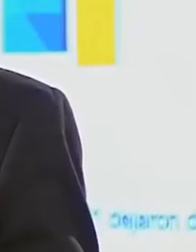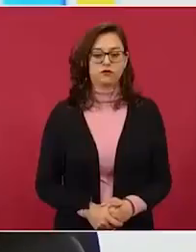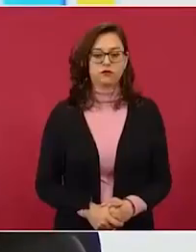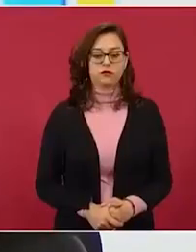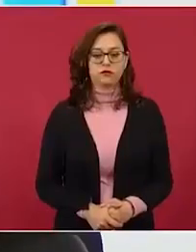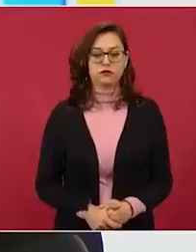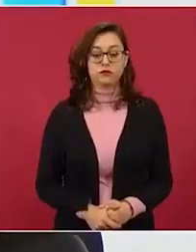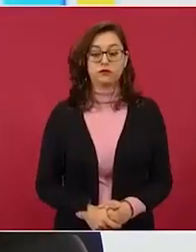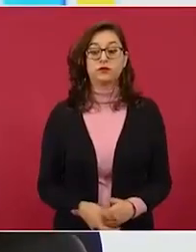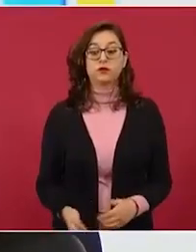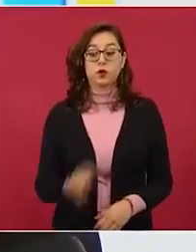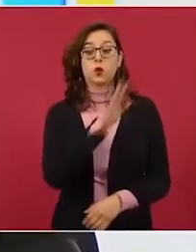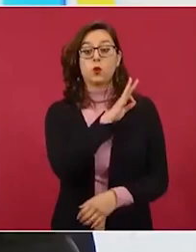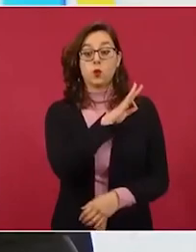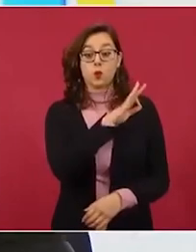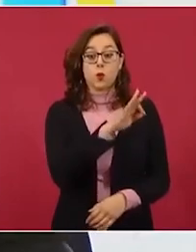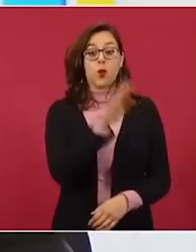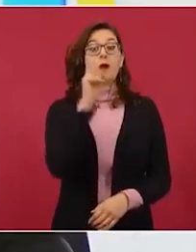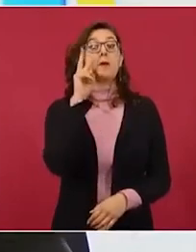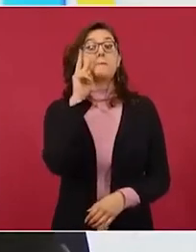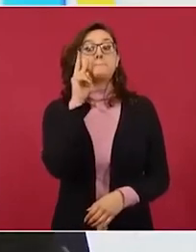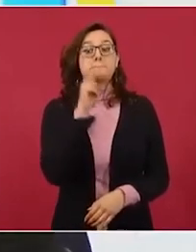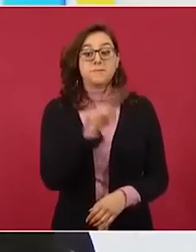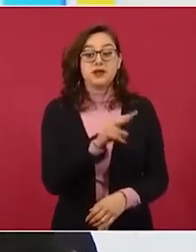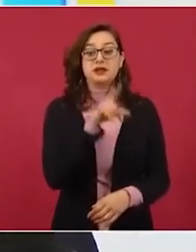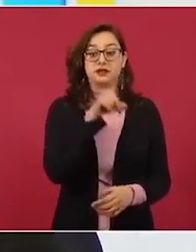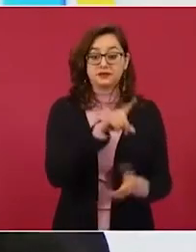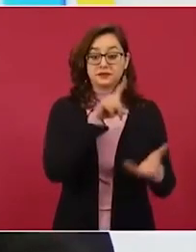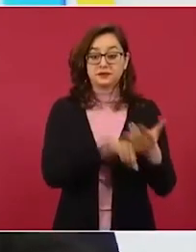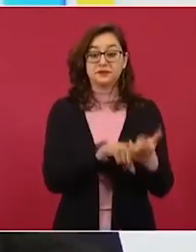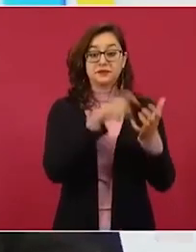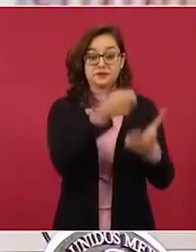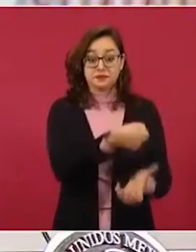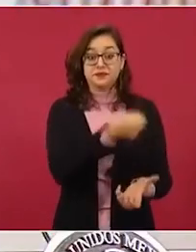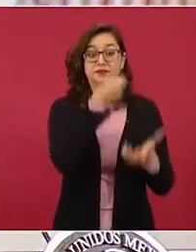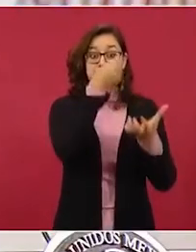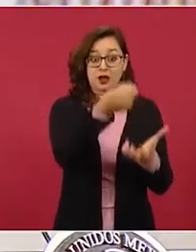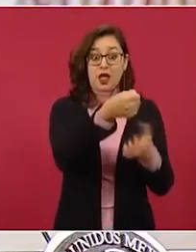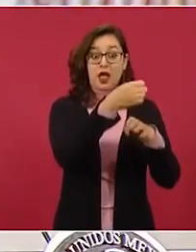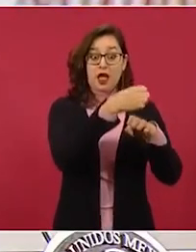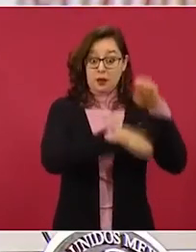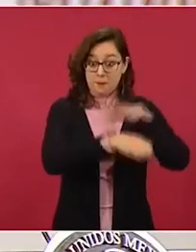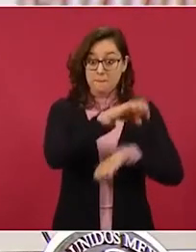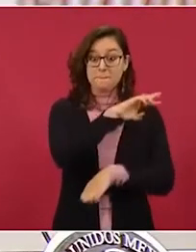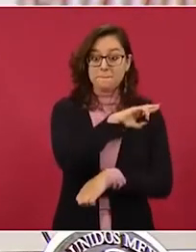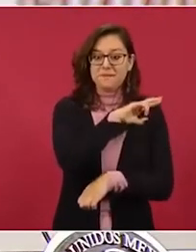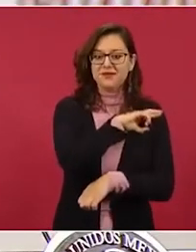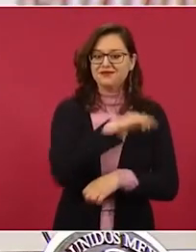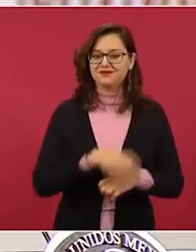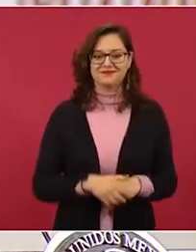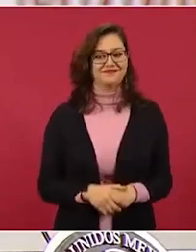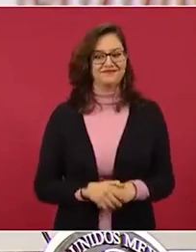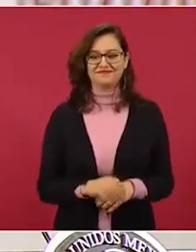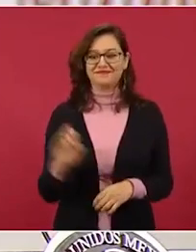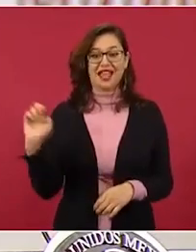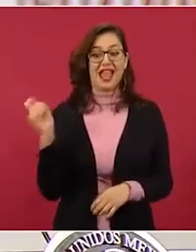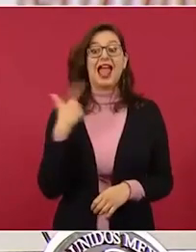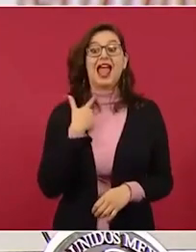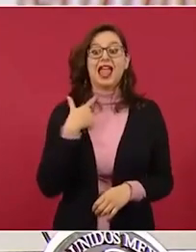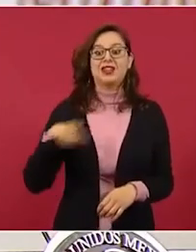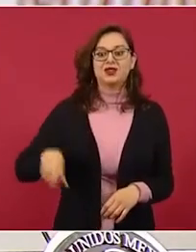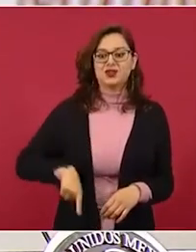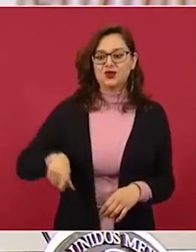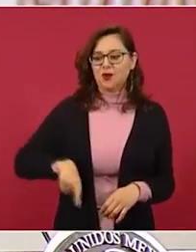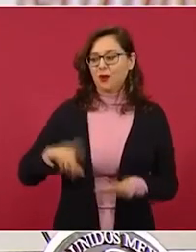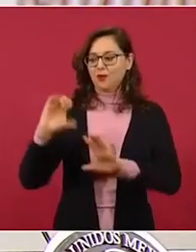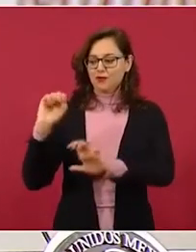directas, son inversiones donde participaron los fondos de México por políticas neoliberales, fondos